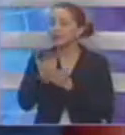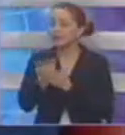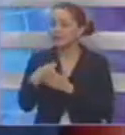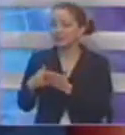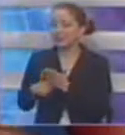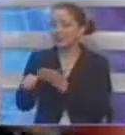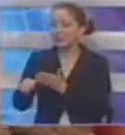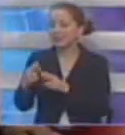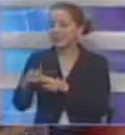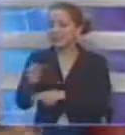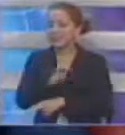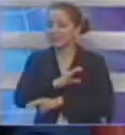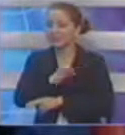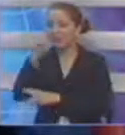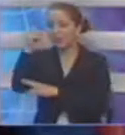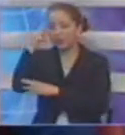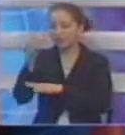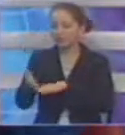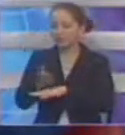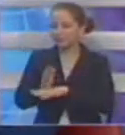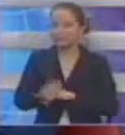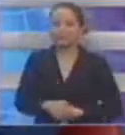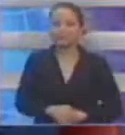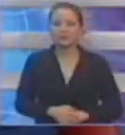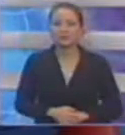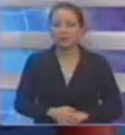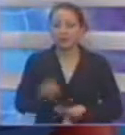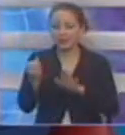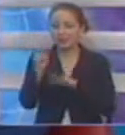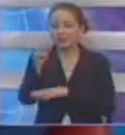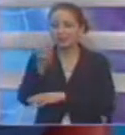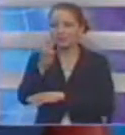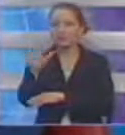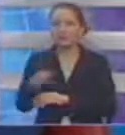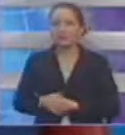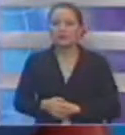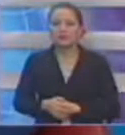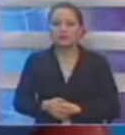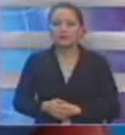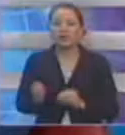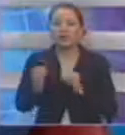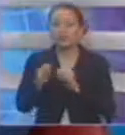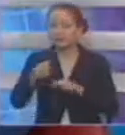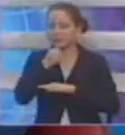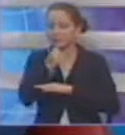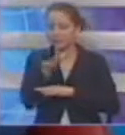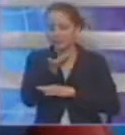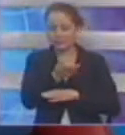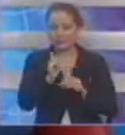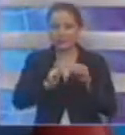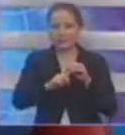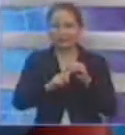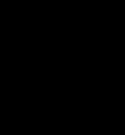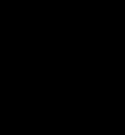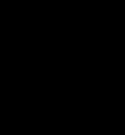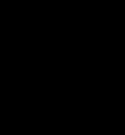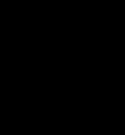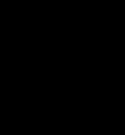de Cultura de Chile en el gobierno de Sebastián Piñera. Son las 7 de la mañana, 25 minutos. Hay otra entrevista con Fernando en Quito.